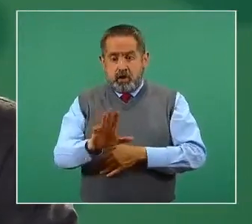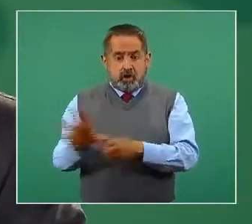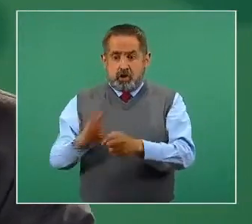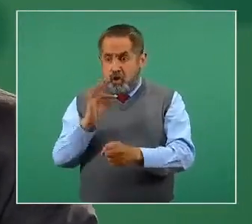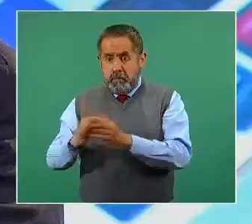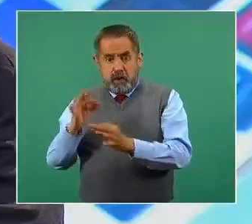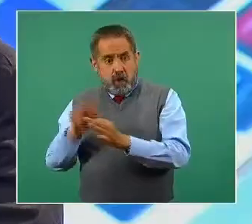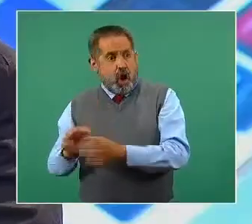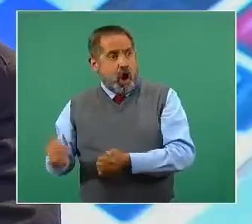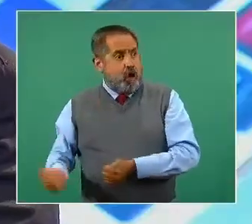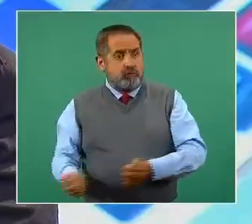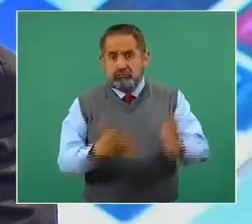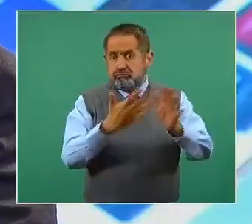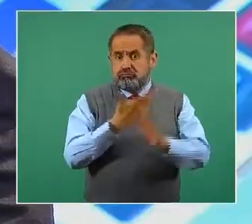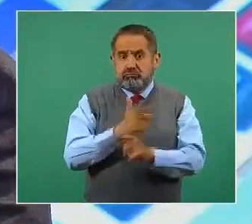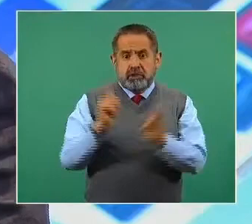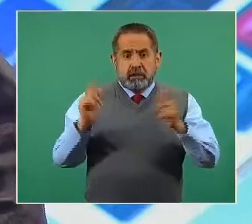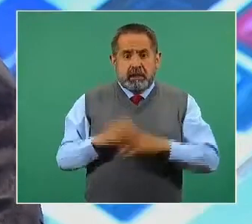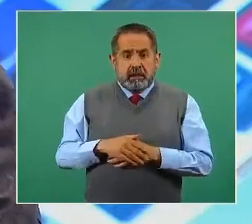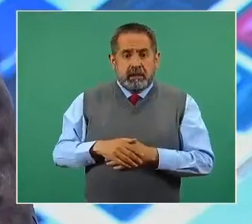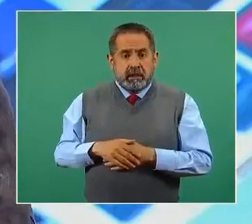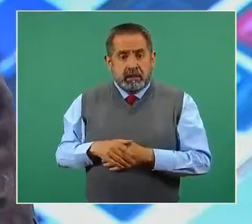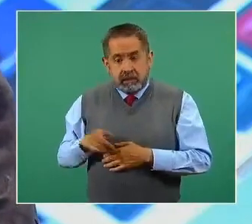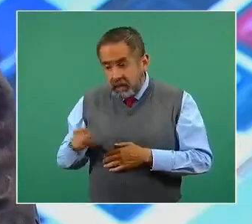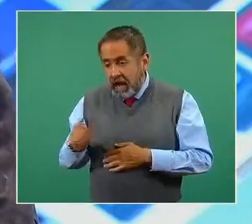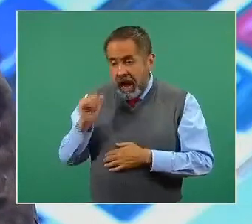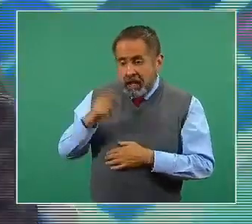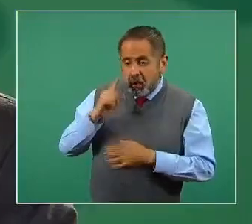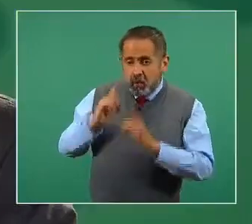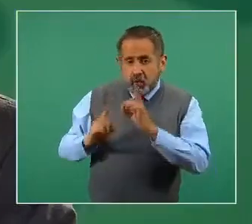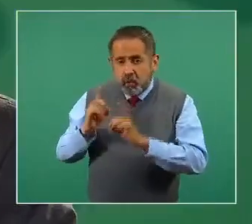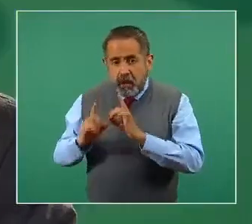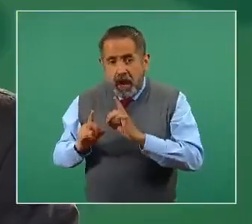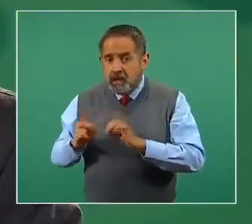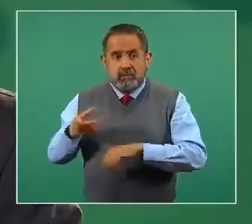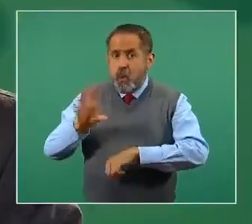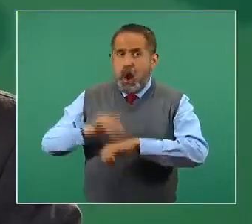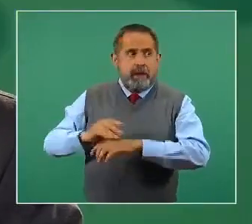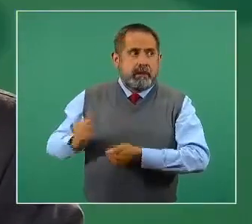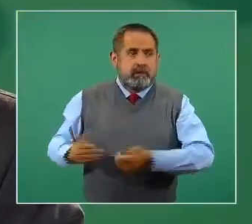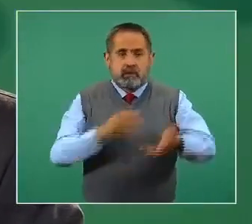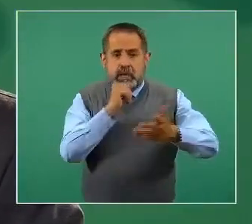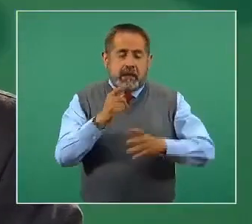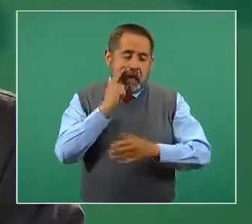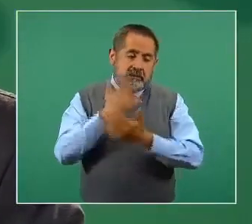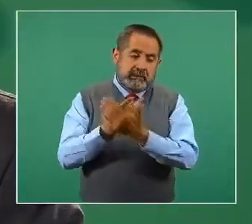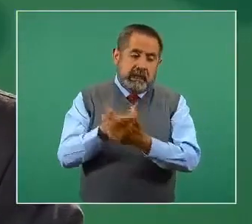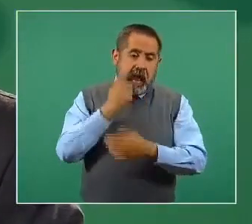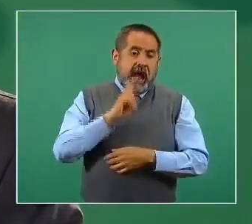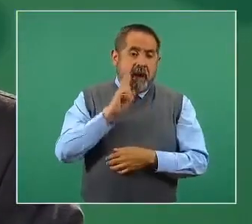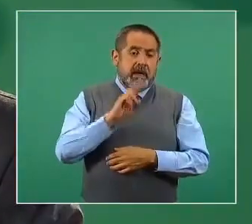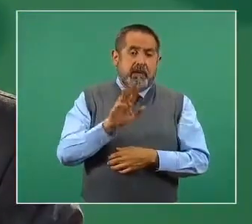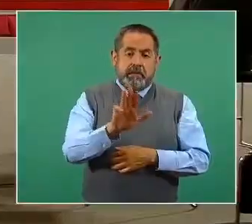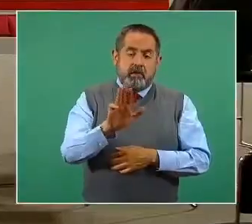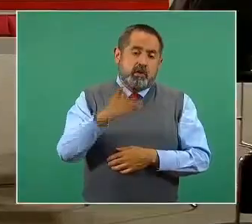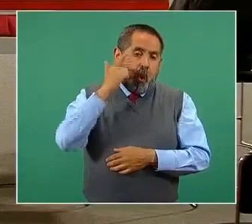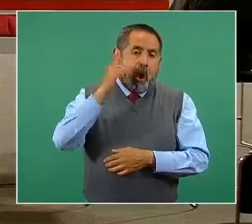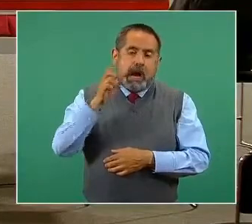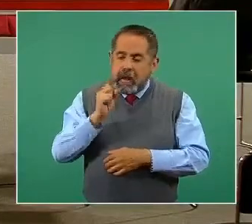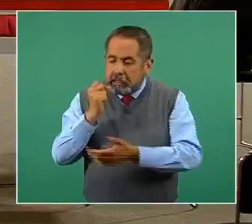con éxito, lo libera. Si se completa y hay alguna duda, no se libera. Entonces, esperemos que sea lo primero y no lo